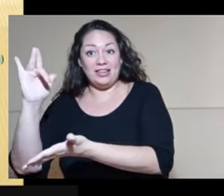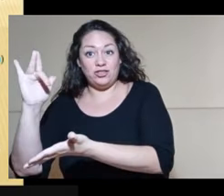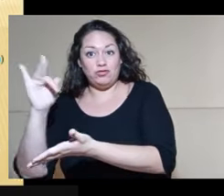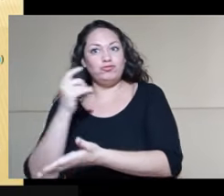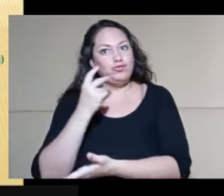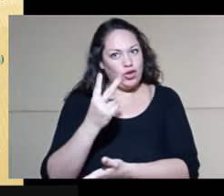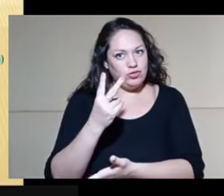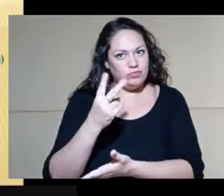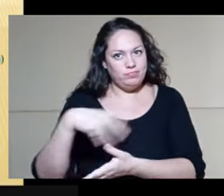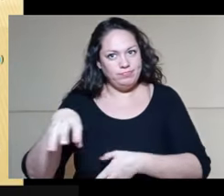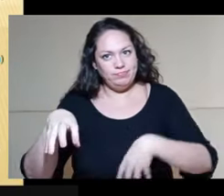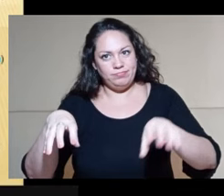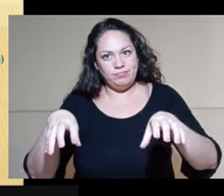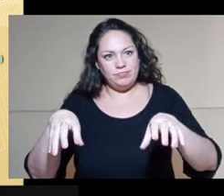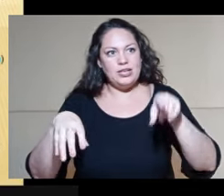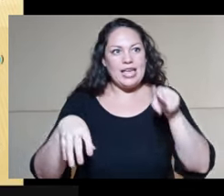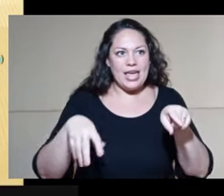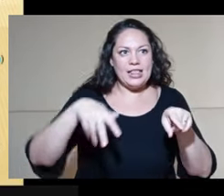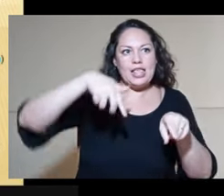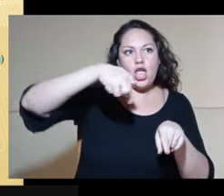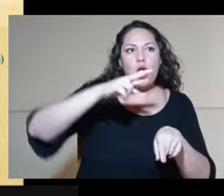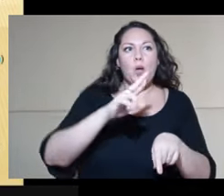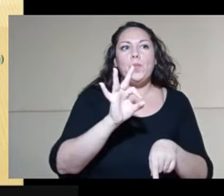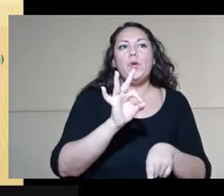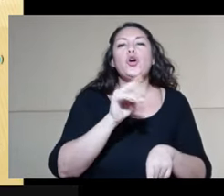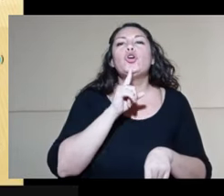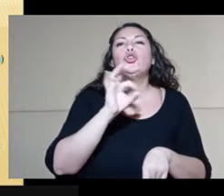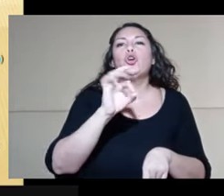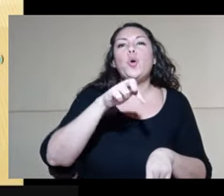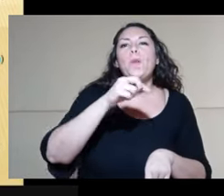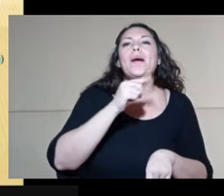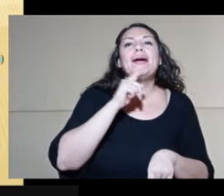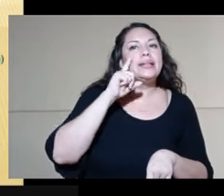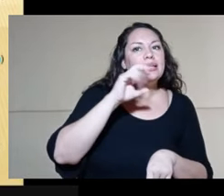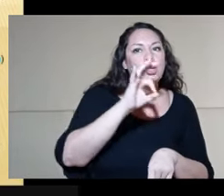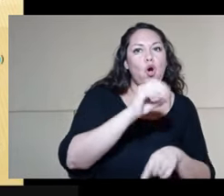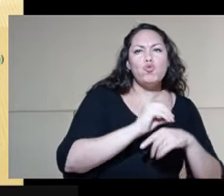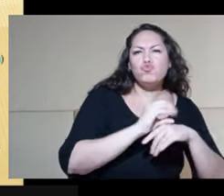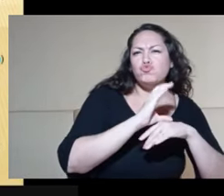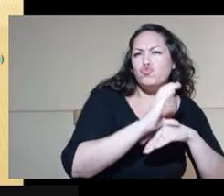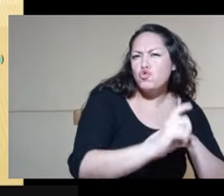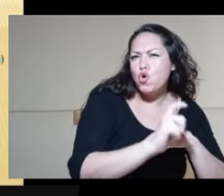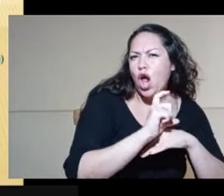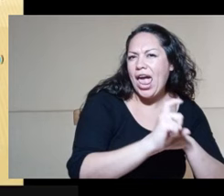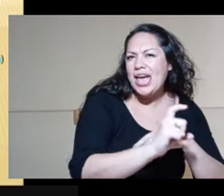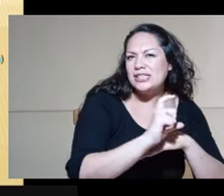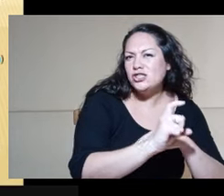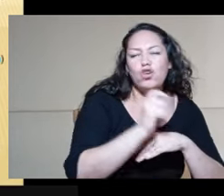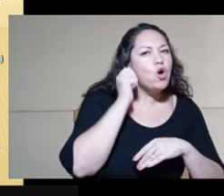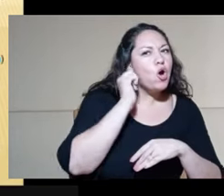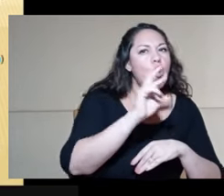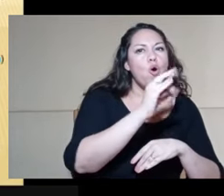es el tacto. Y hay dos tipos de tacto, el protopático y el epicrítico. El protopático es el más